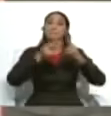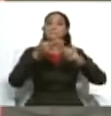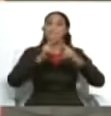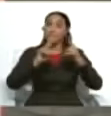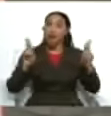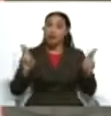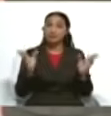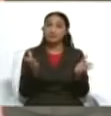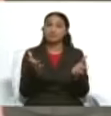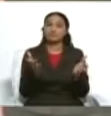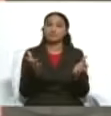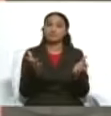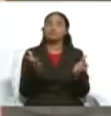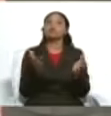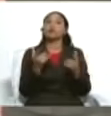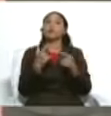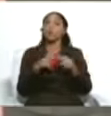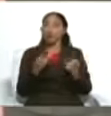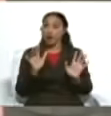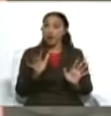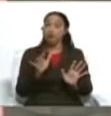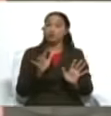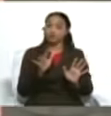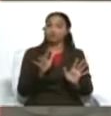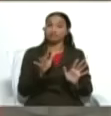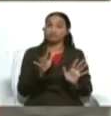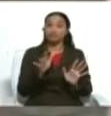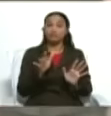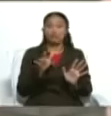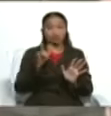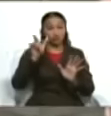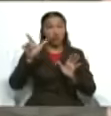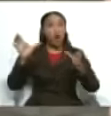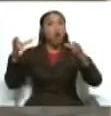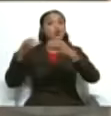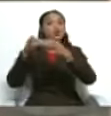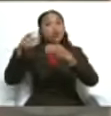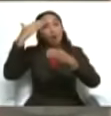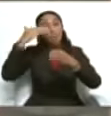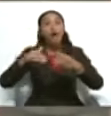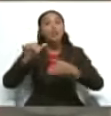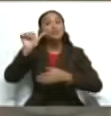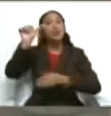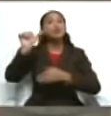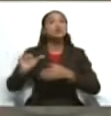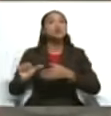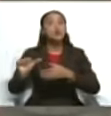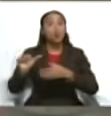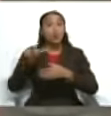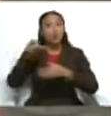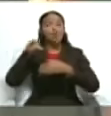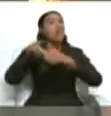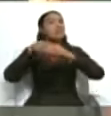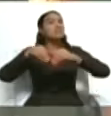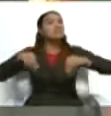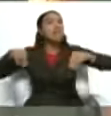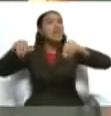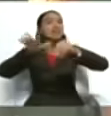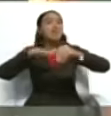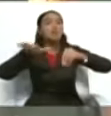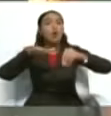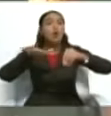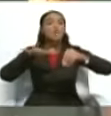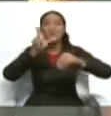Bueno, esa zona de paz está en peligro por la presencia del Comando Sur allá en las tierras y en las